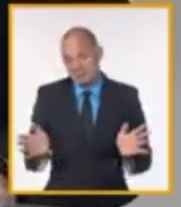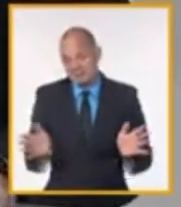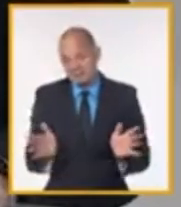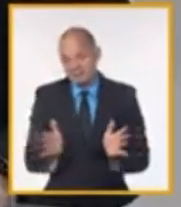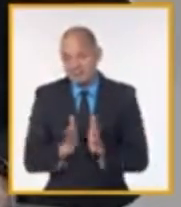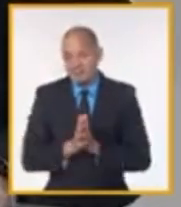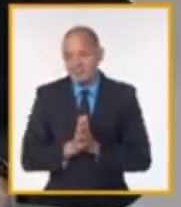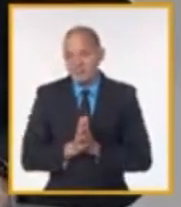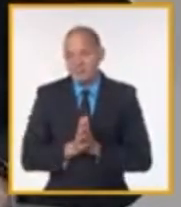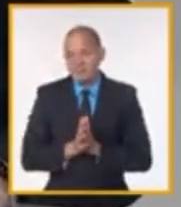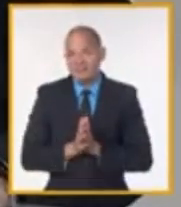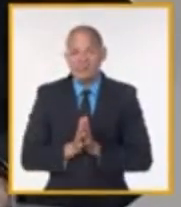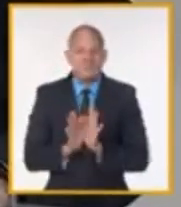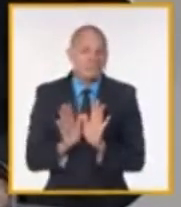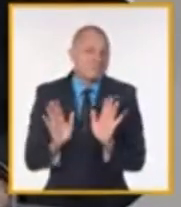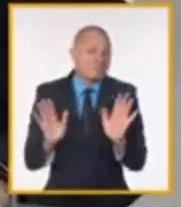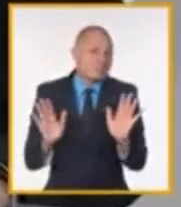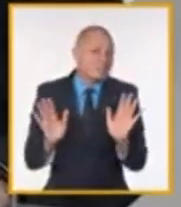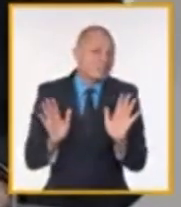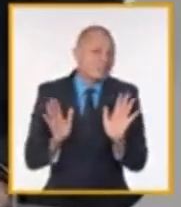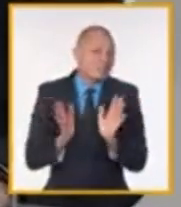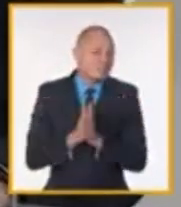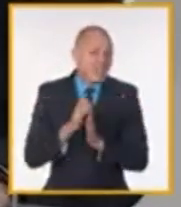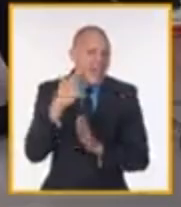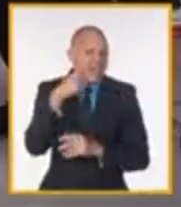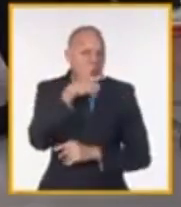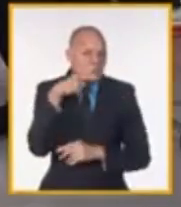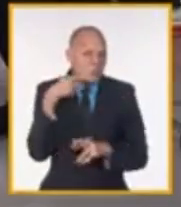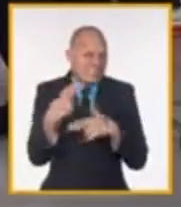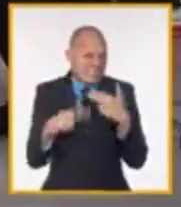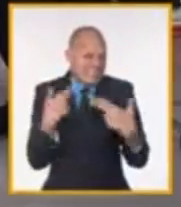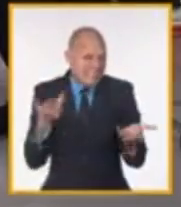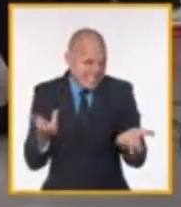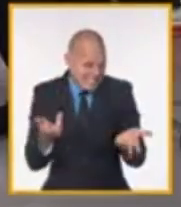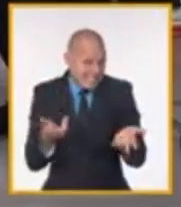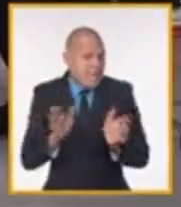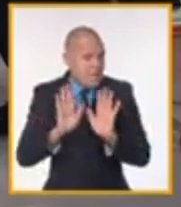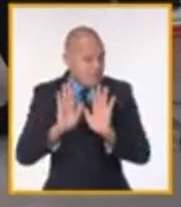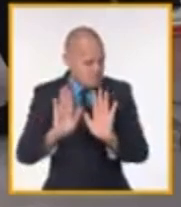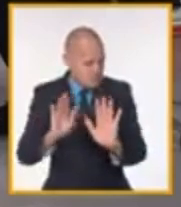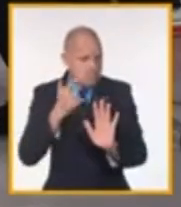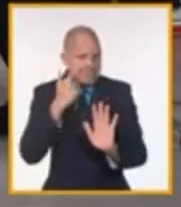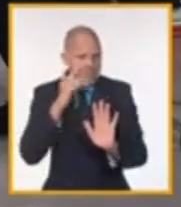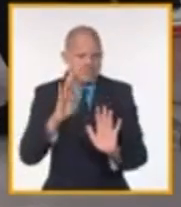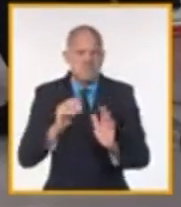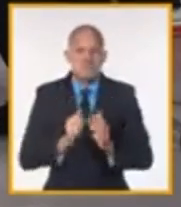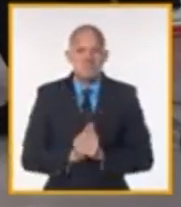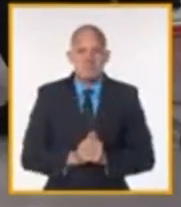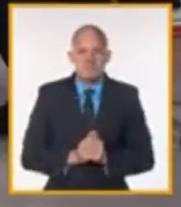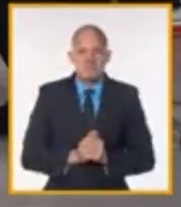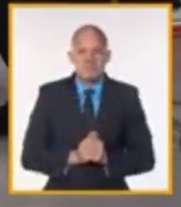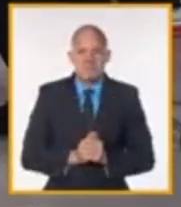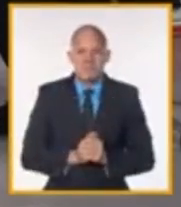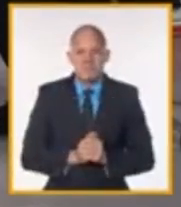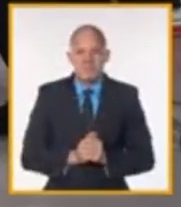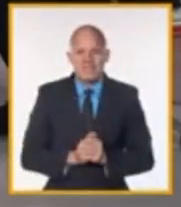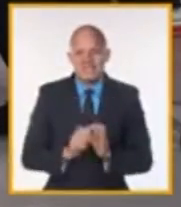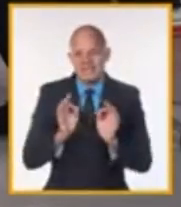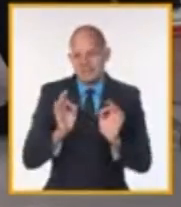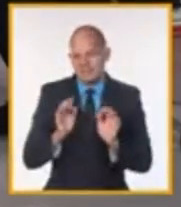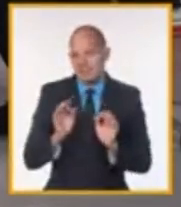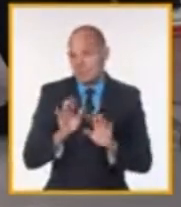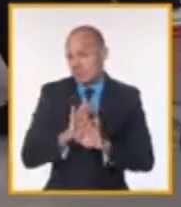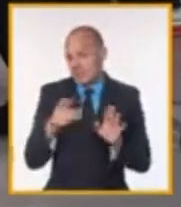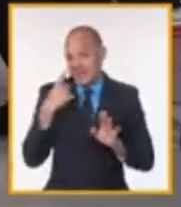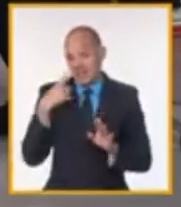el los M responderá que sin duda es un personaje que da para es una es un son metros y